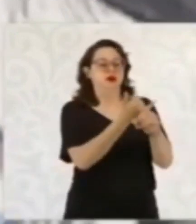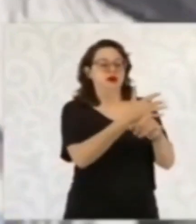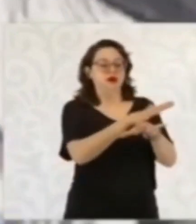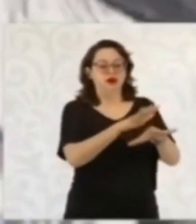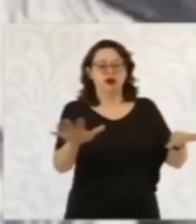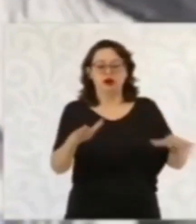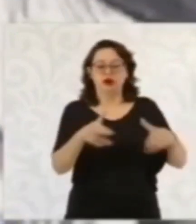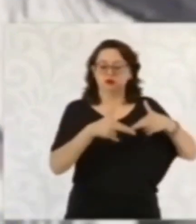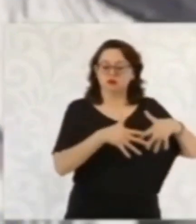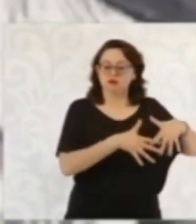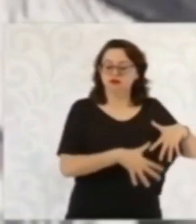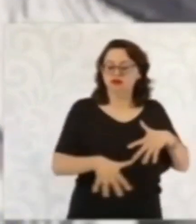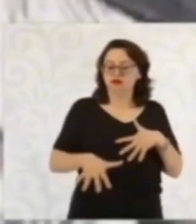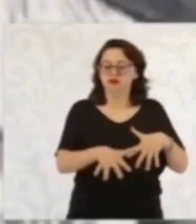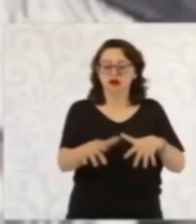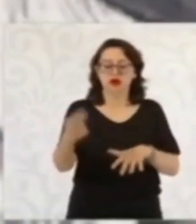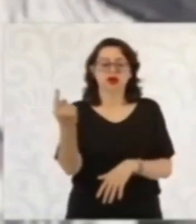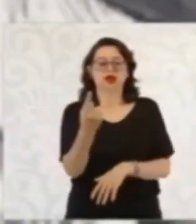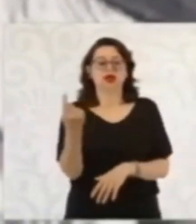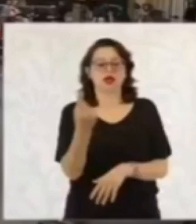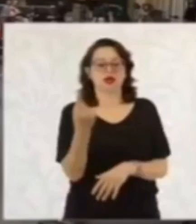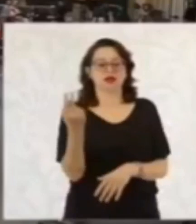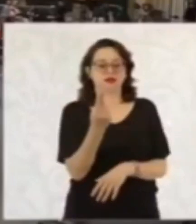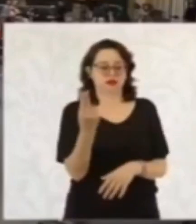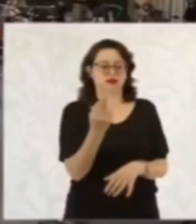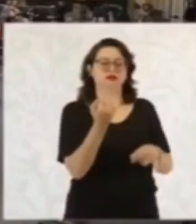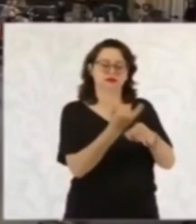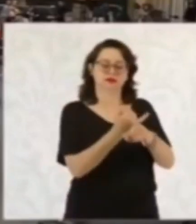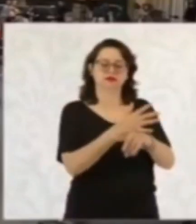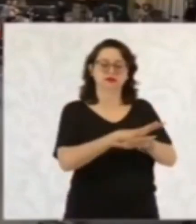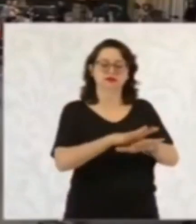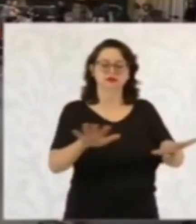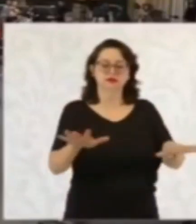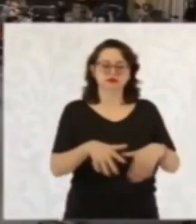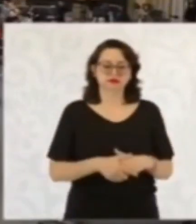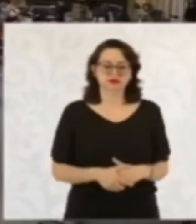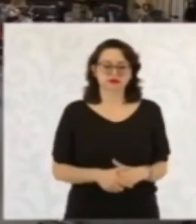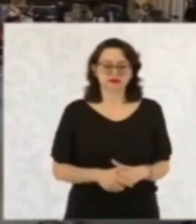kilómetro del río qué necesitamos hacer. Muchas gracias.